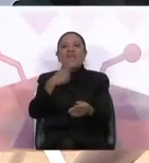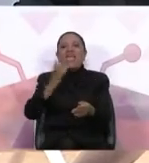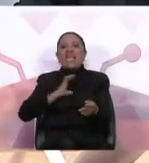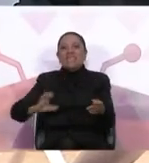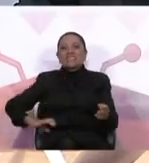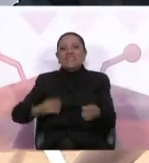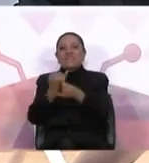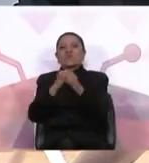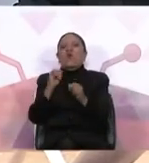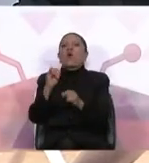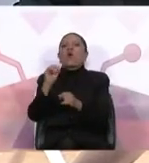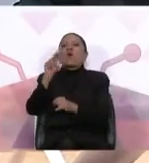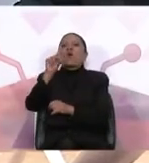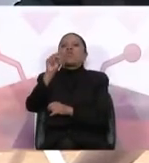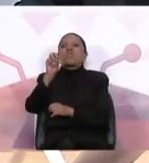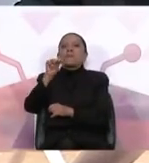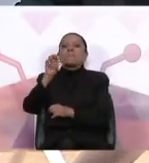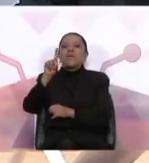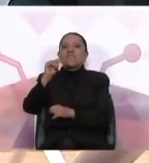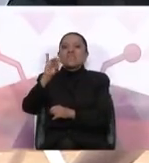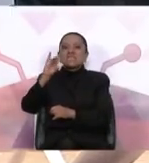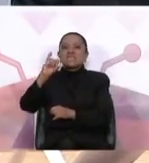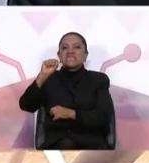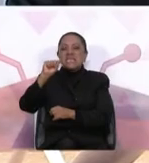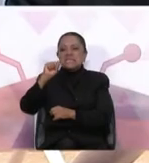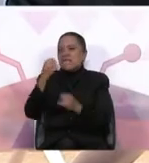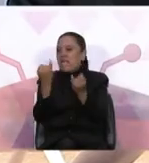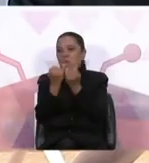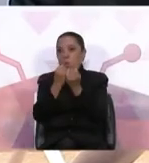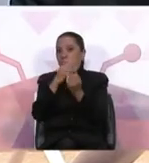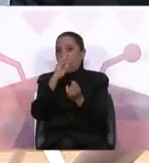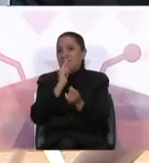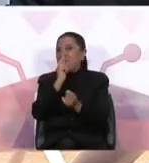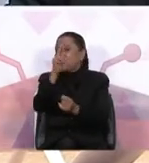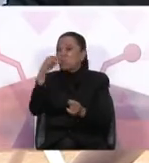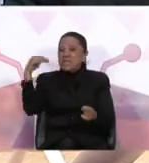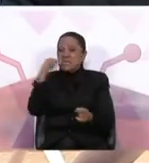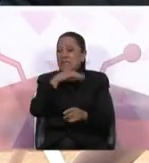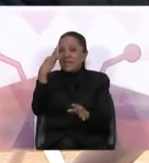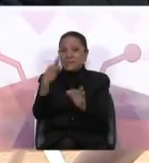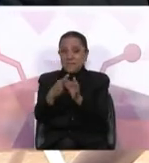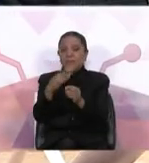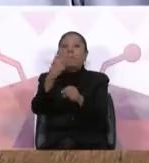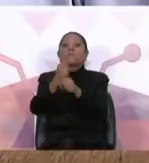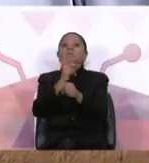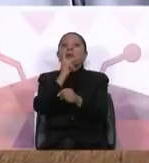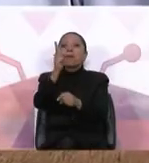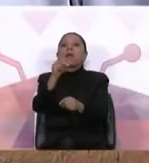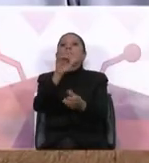demédicis lo mismo propuestas muy concretas la primera palabra matrimonio